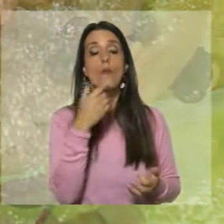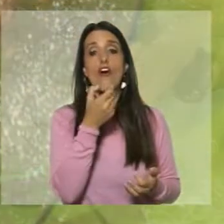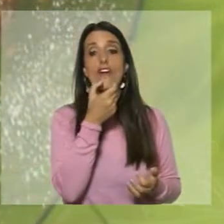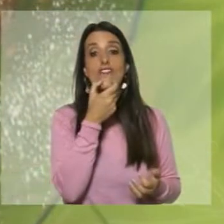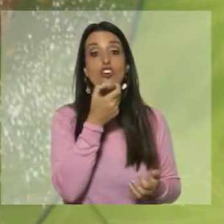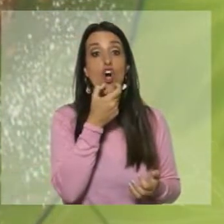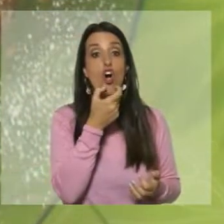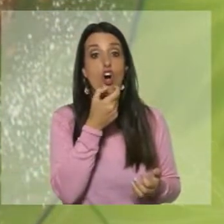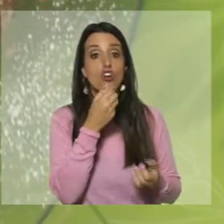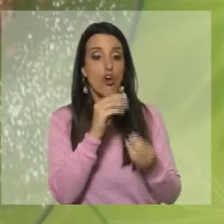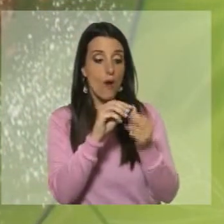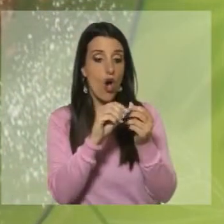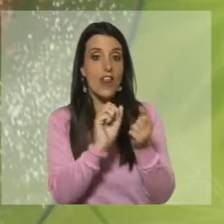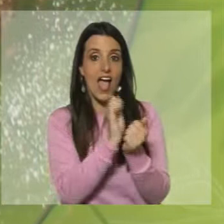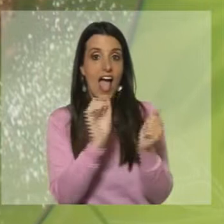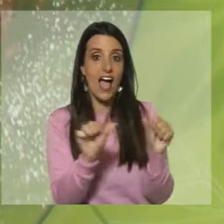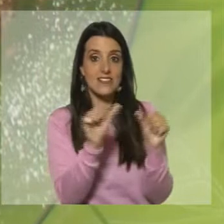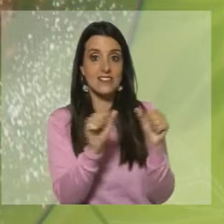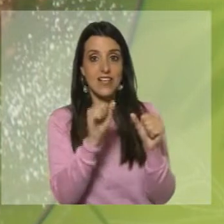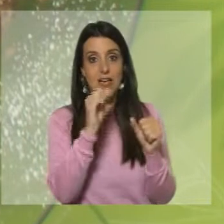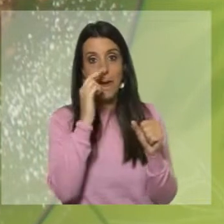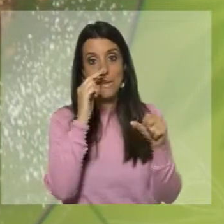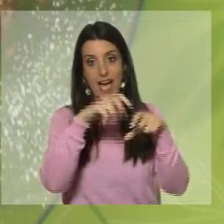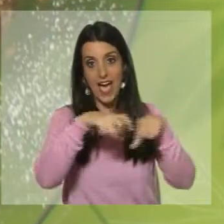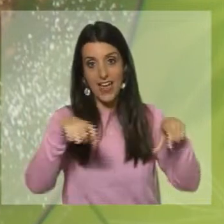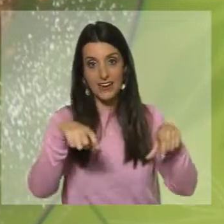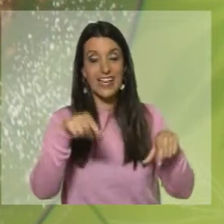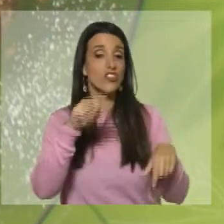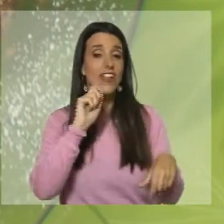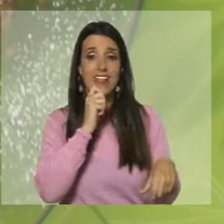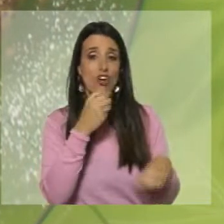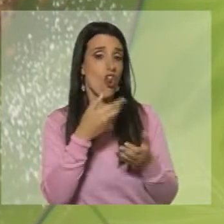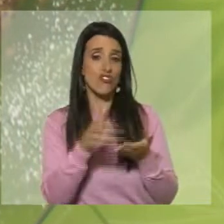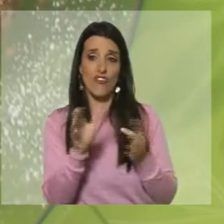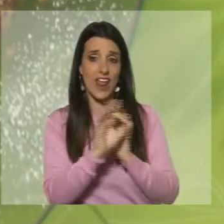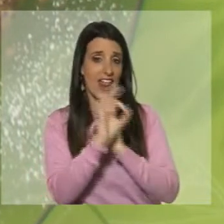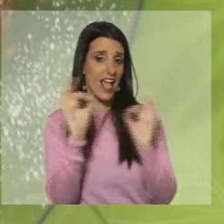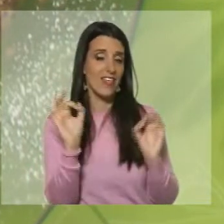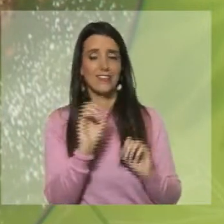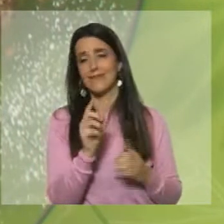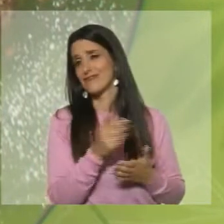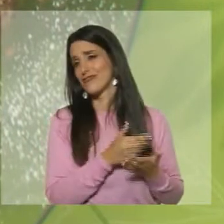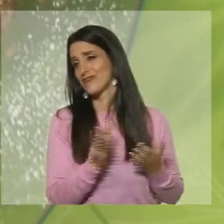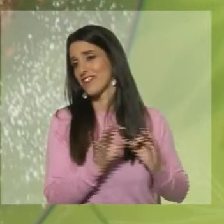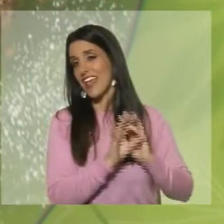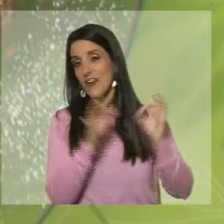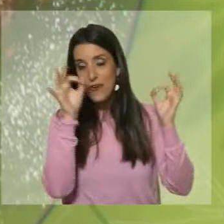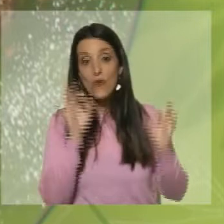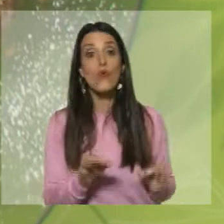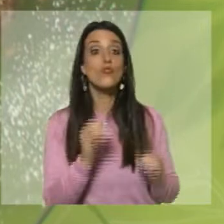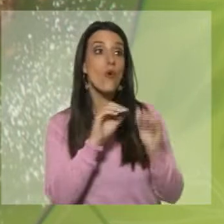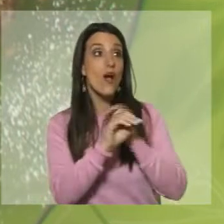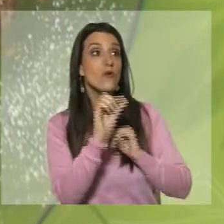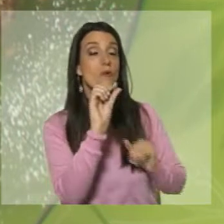bizcochitos, lo podíamos empezar. Yo no sabía. Pero en realidad, con lo rica que está, no te va a sobrar nada. Sí, yo te iba a decir, difícil de que sobre. Pero bueno, justo guardaste un pedacito